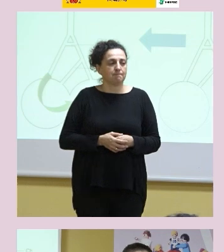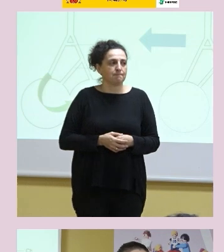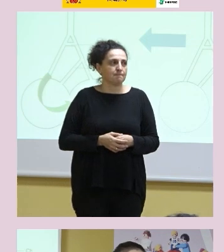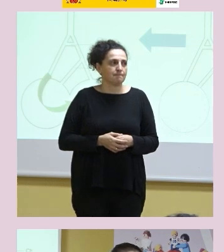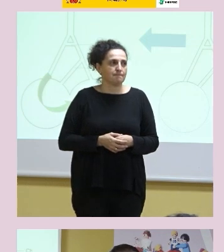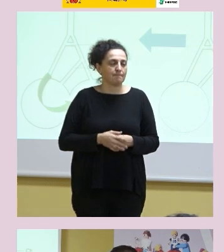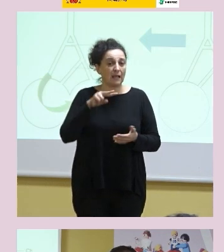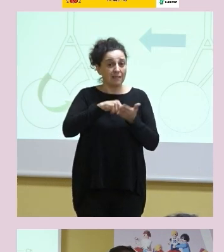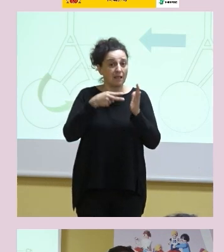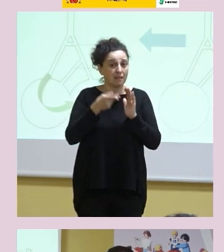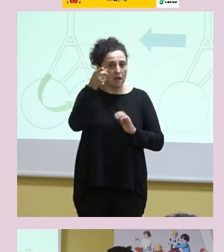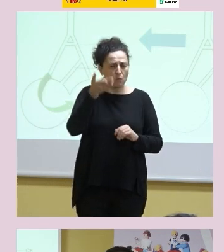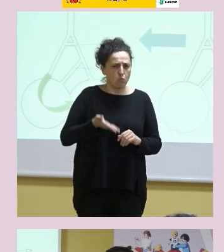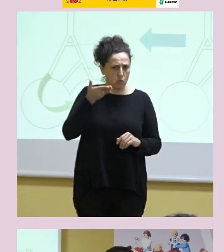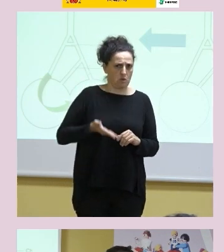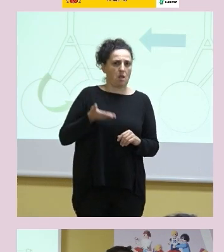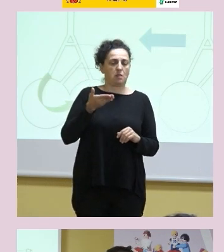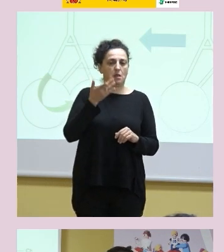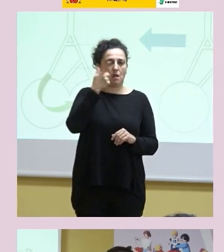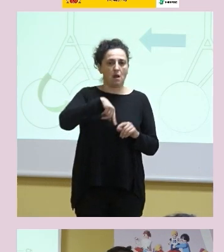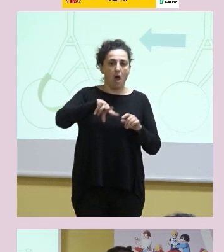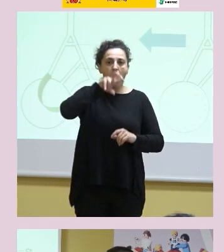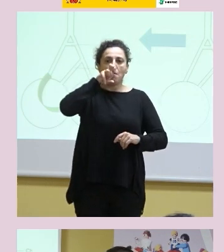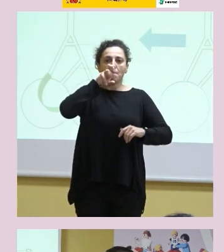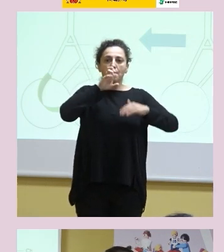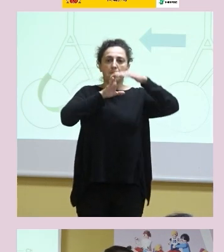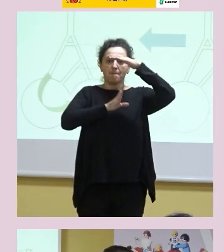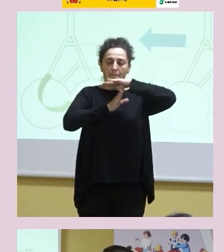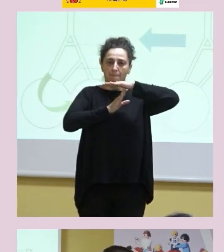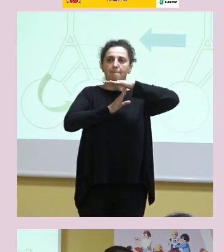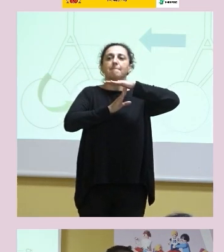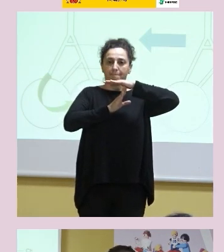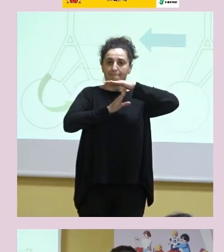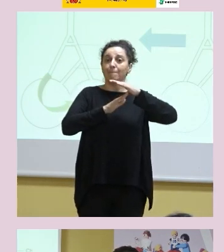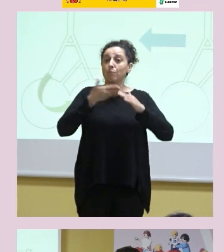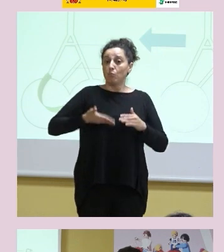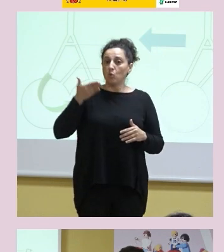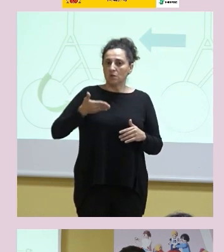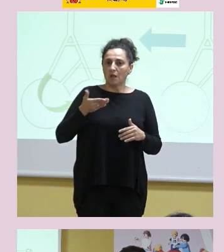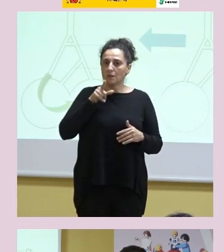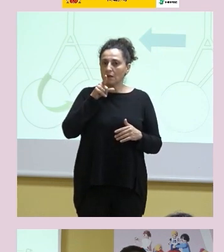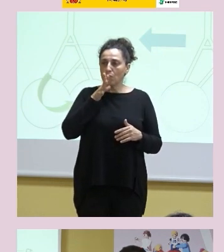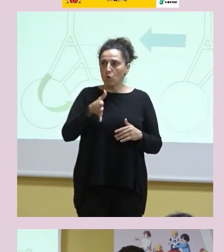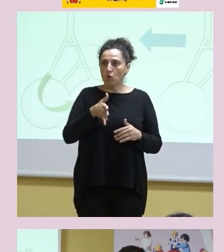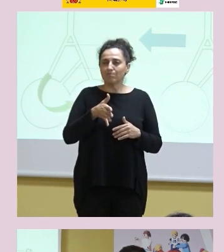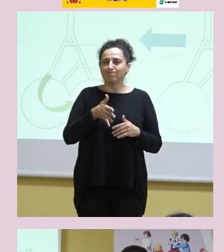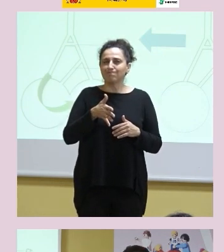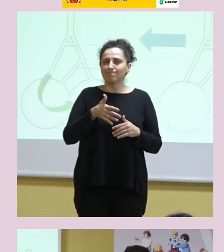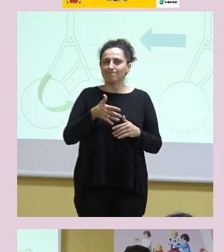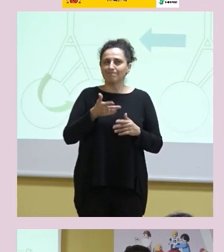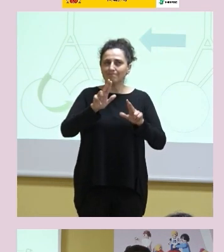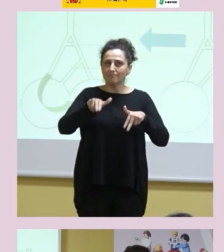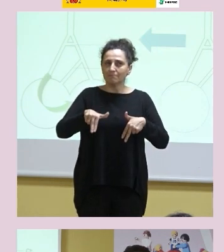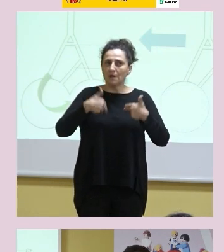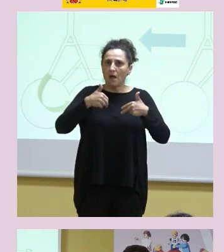Esta técnica es muy importante y la apnea, como se indicaba anteriormente, es muy importante porque nos permite aprovecharnos